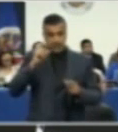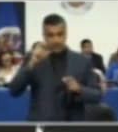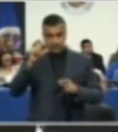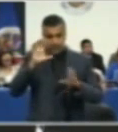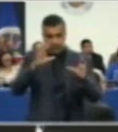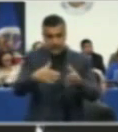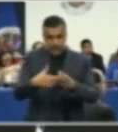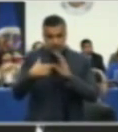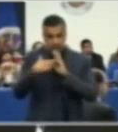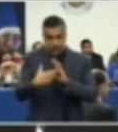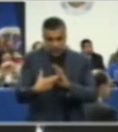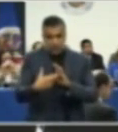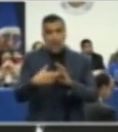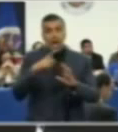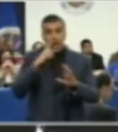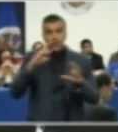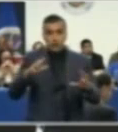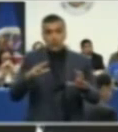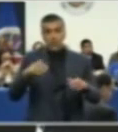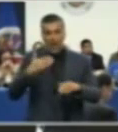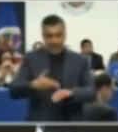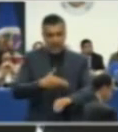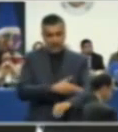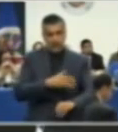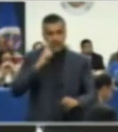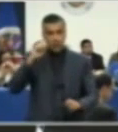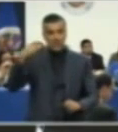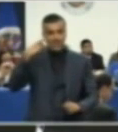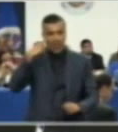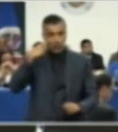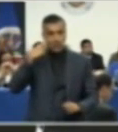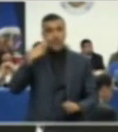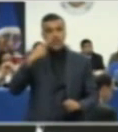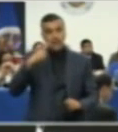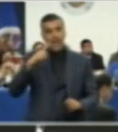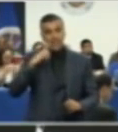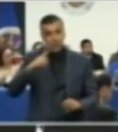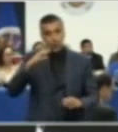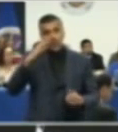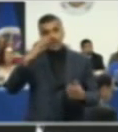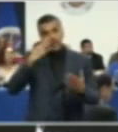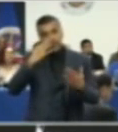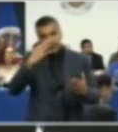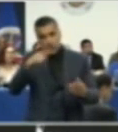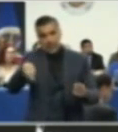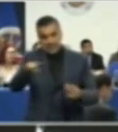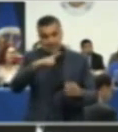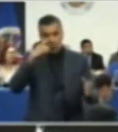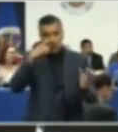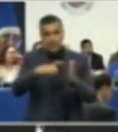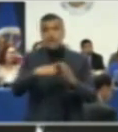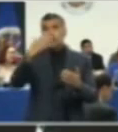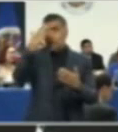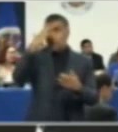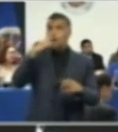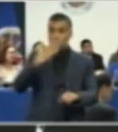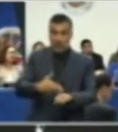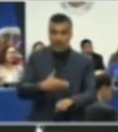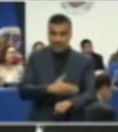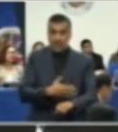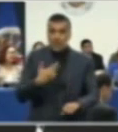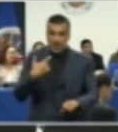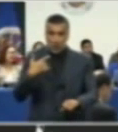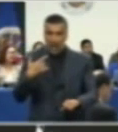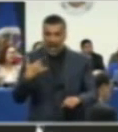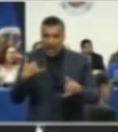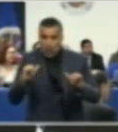representantes del IDEPUC han hecho hincapié en los avances del Estado, que han sido saludados. El Estado agradece ese reconocimiento, sabe que son avances, pero que hay que